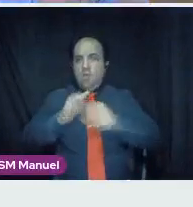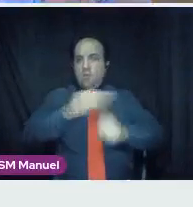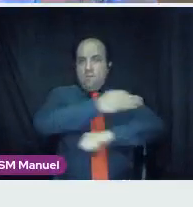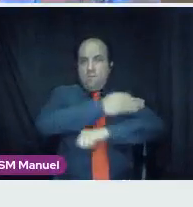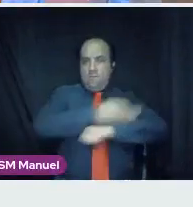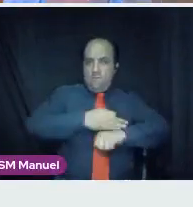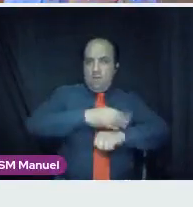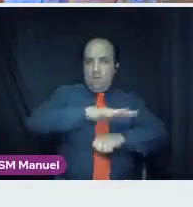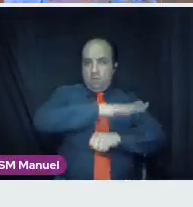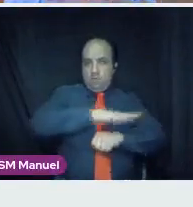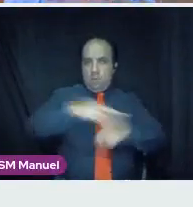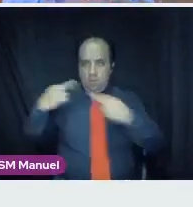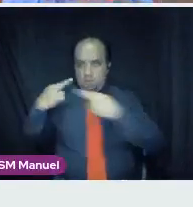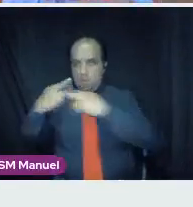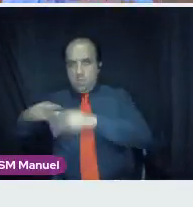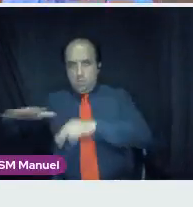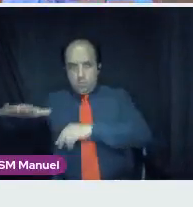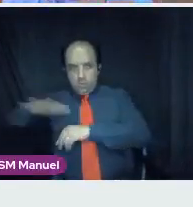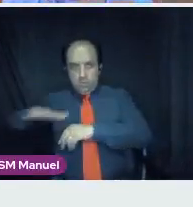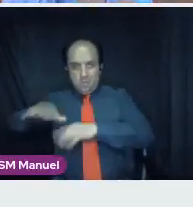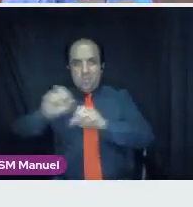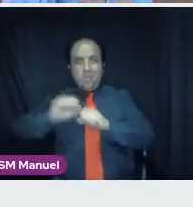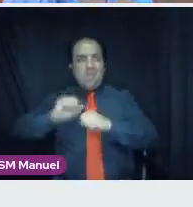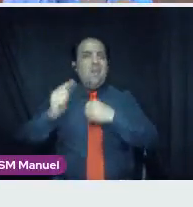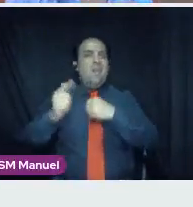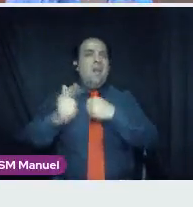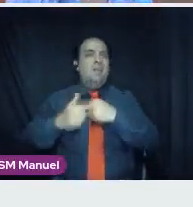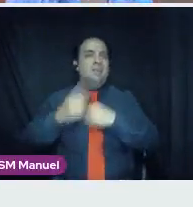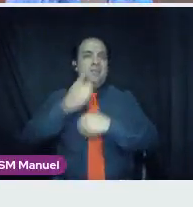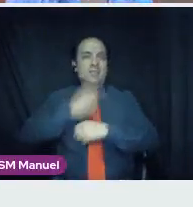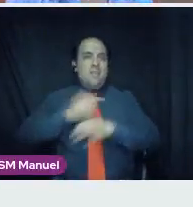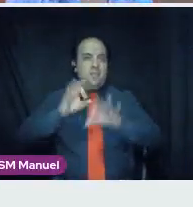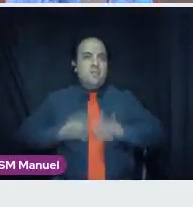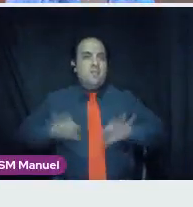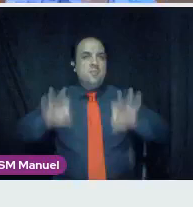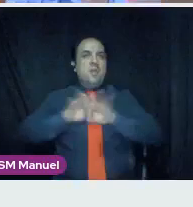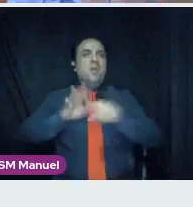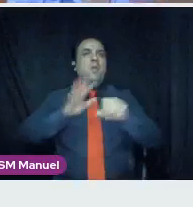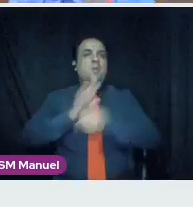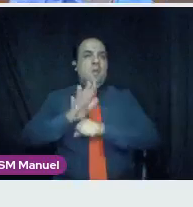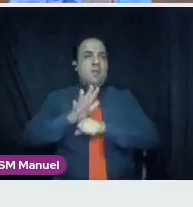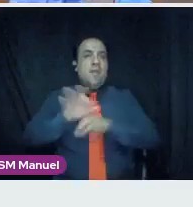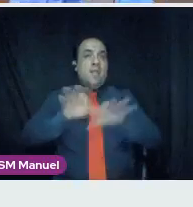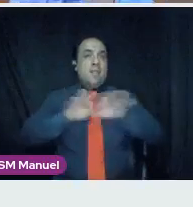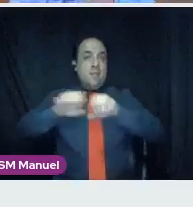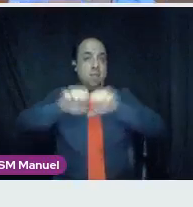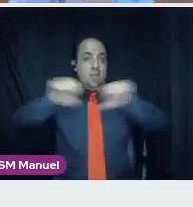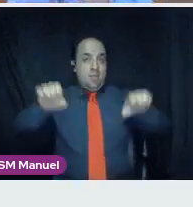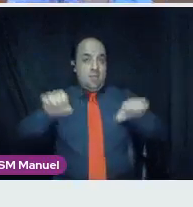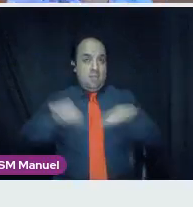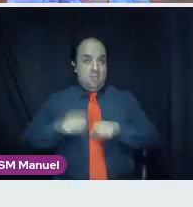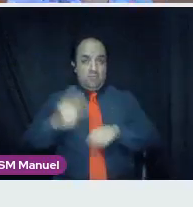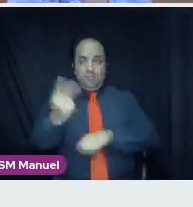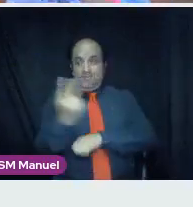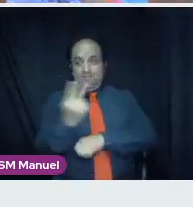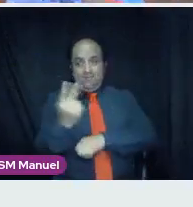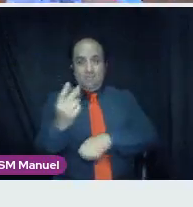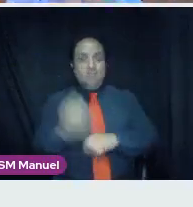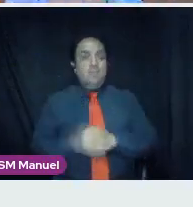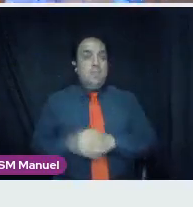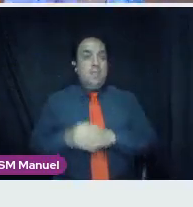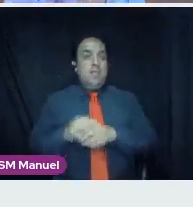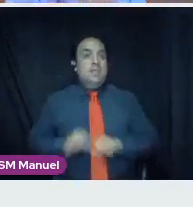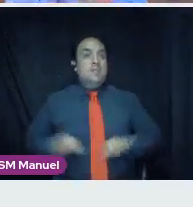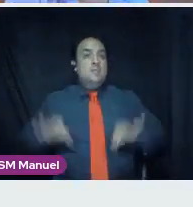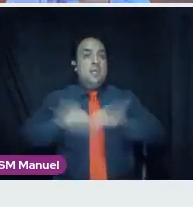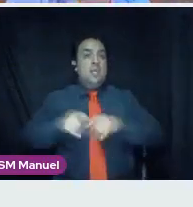docentes, algo que nos marcan y que es bien importante es el trabajo en equipo. Cabe señalar que a lo largo de la